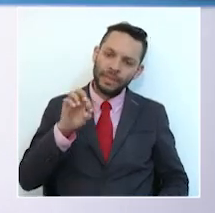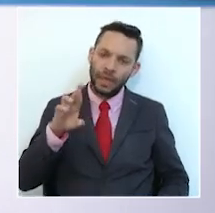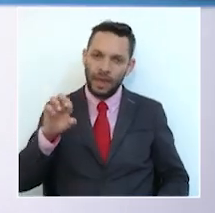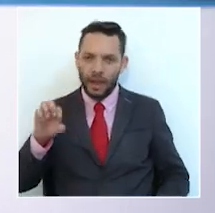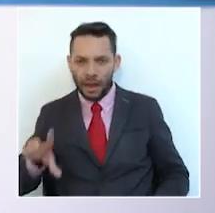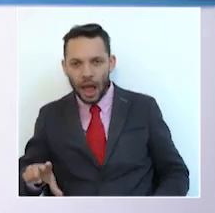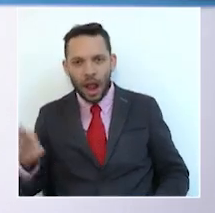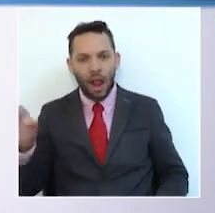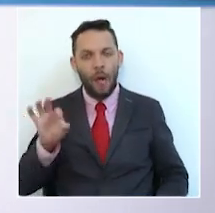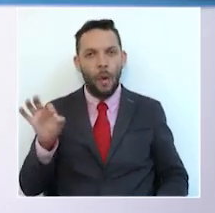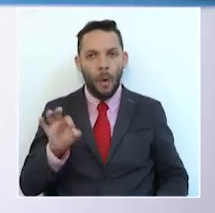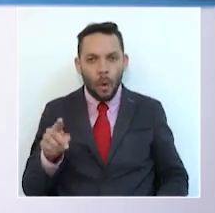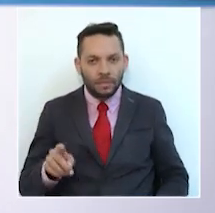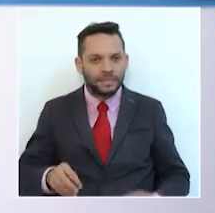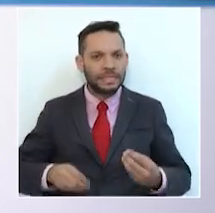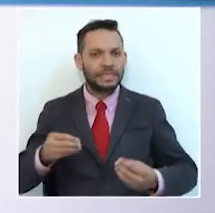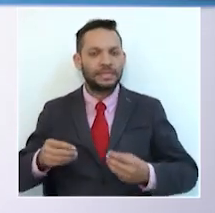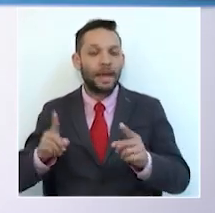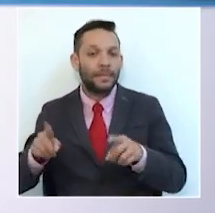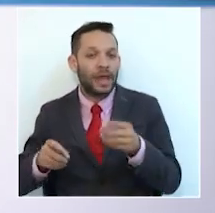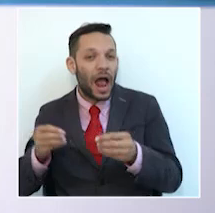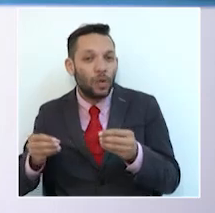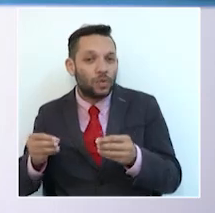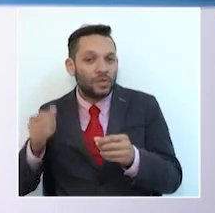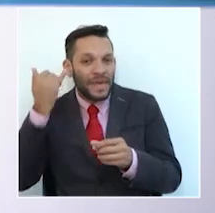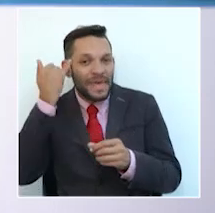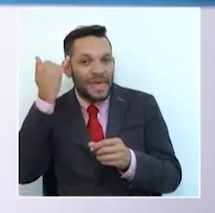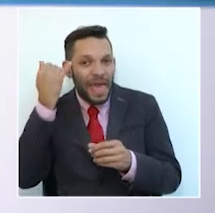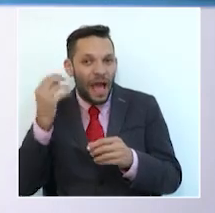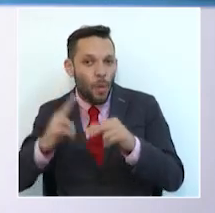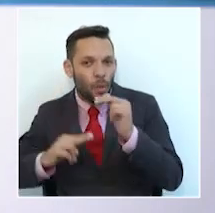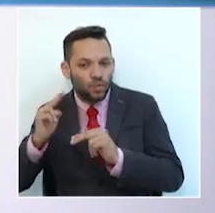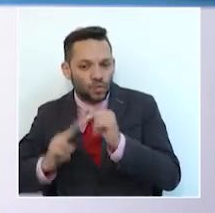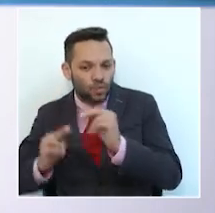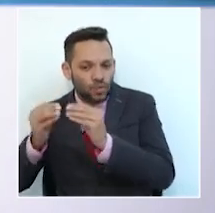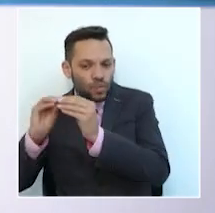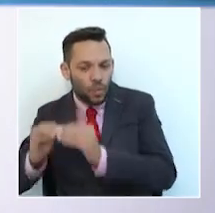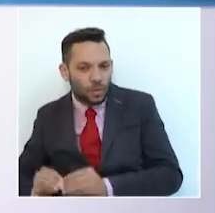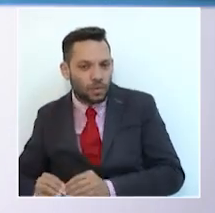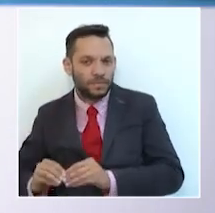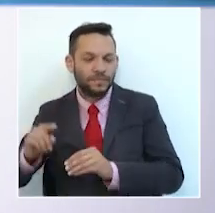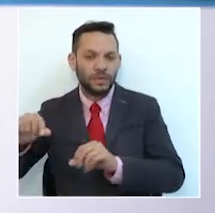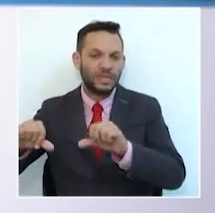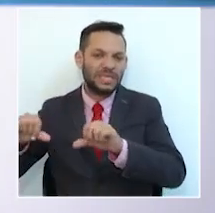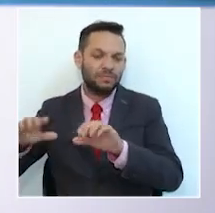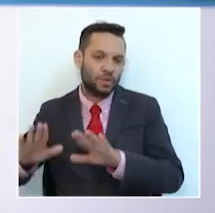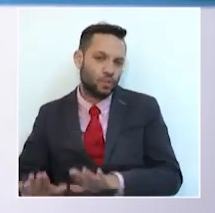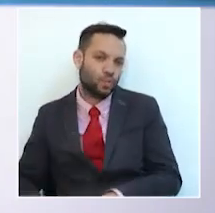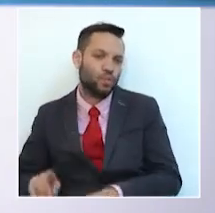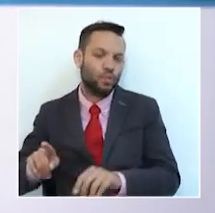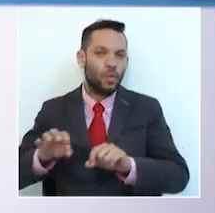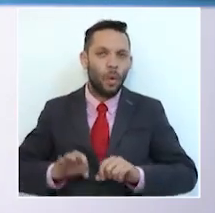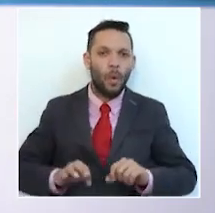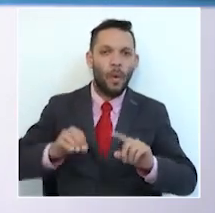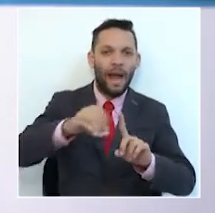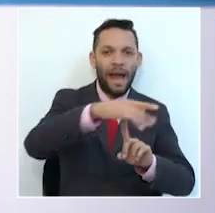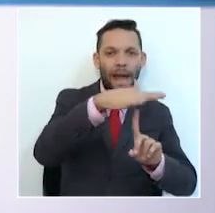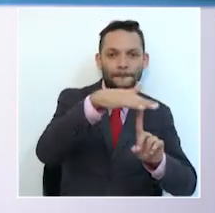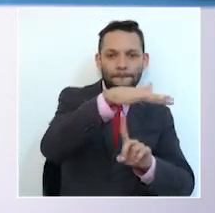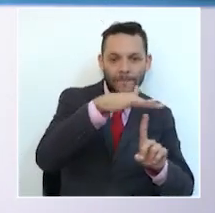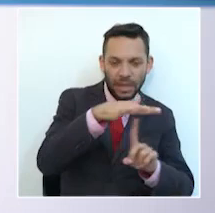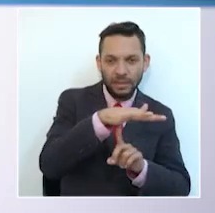lugar cerrado la temperatura a la que se muda es la temperatura ambiente o alta